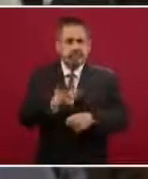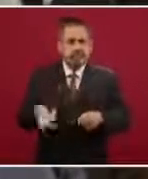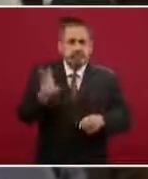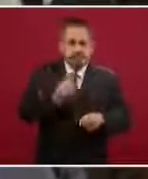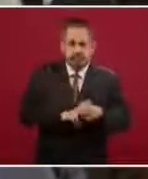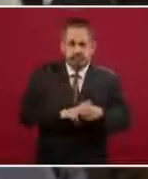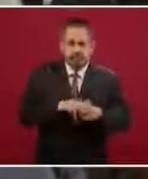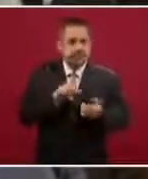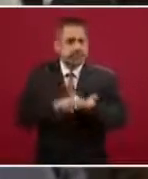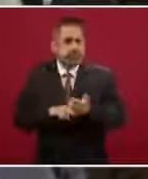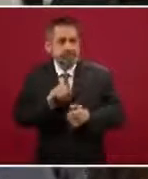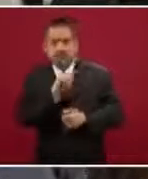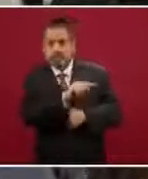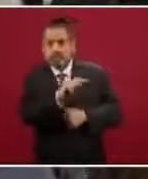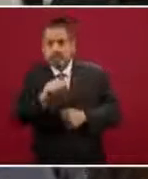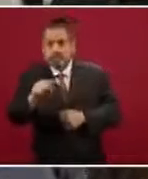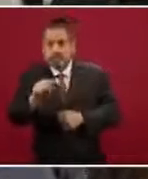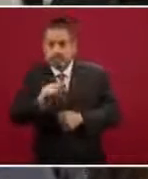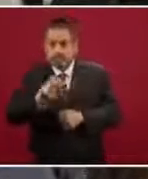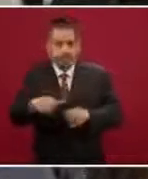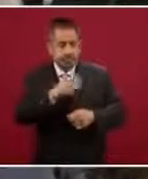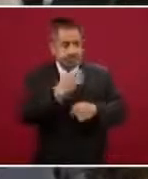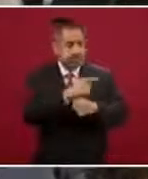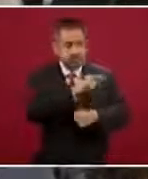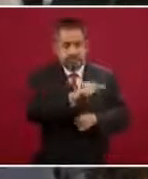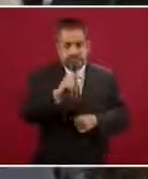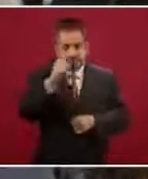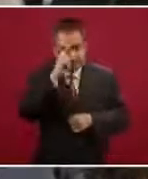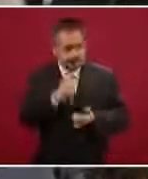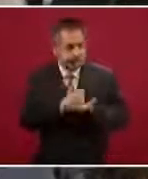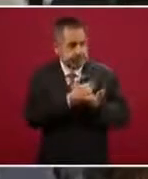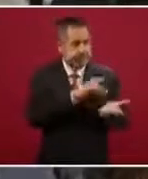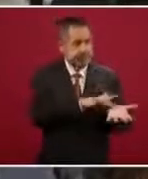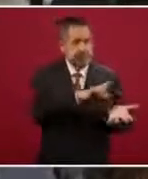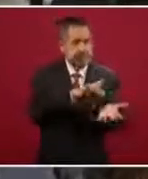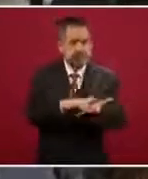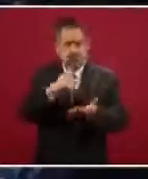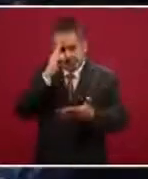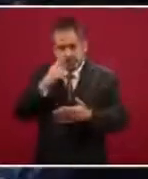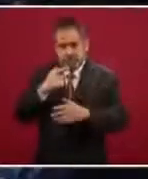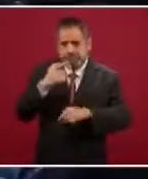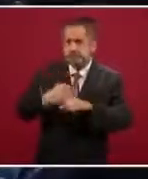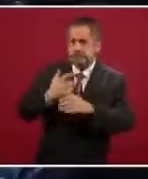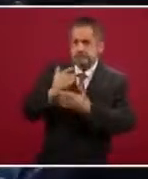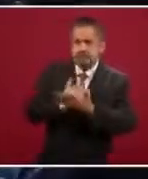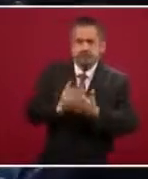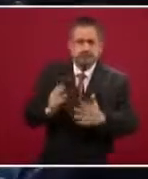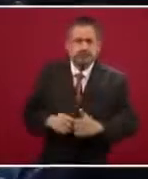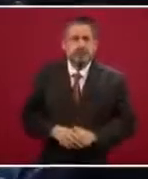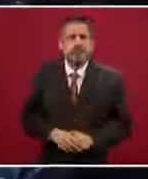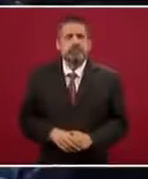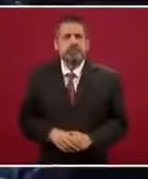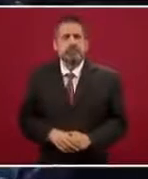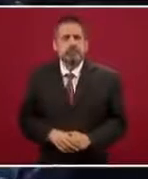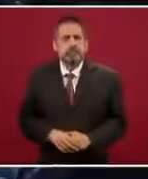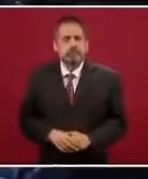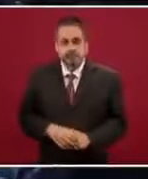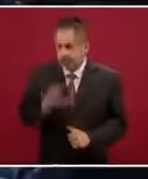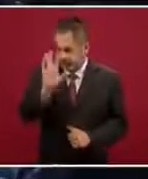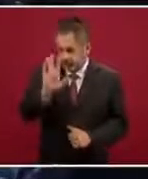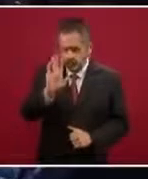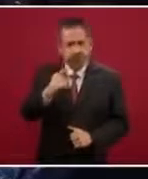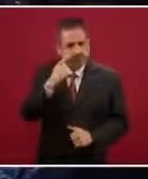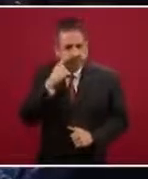las entidades de la República para enfrentar la enfermedad. Sí, miren, es